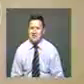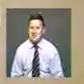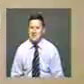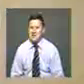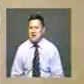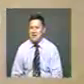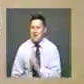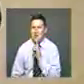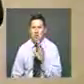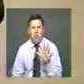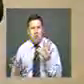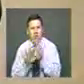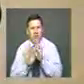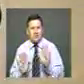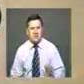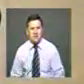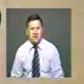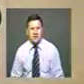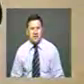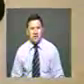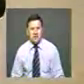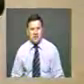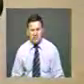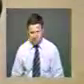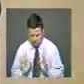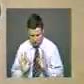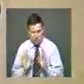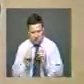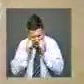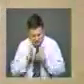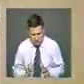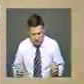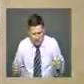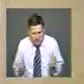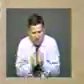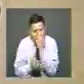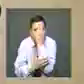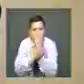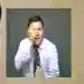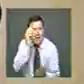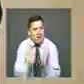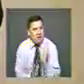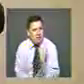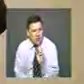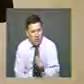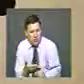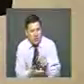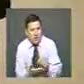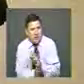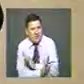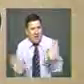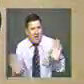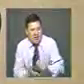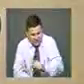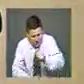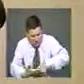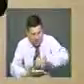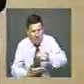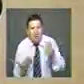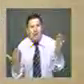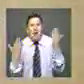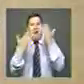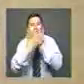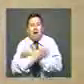de disimulación. La pareja es digna, la pareja tiene que tener contrato marital, y lo que tiene que cambiar es